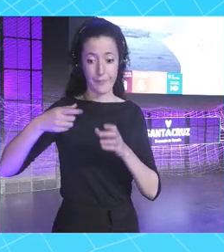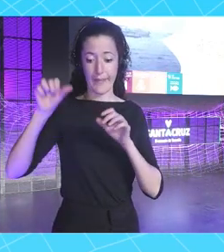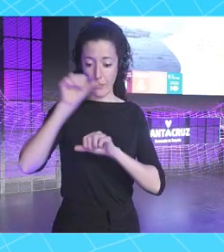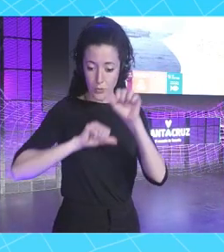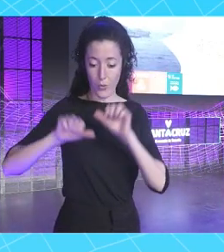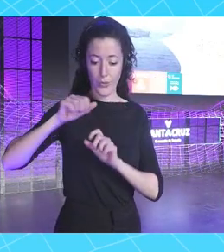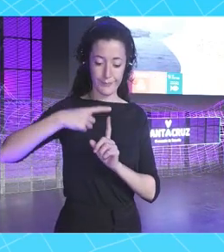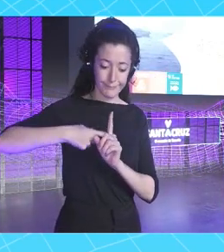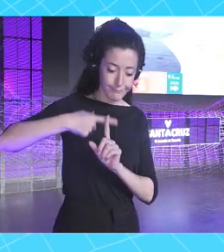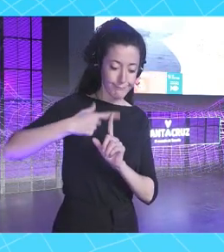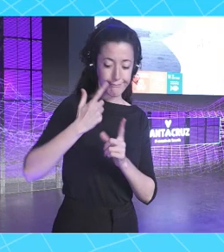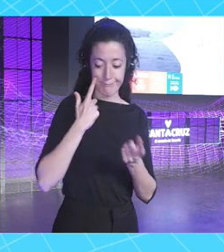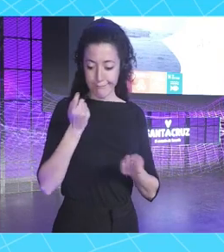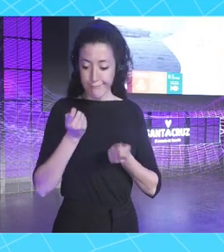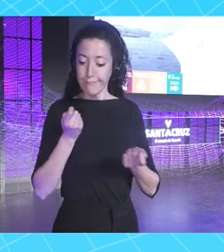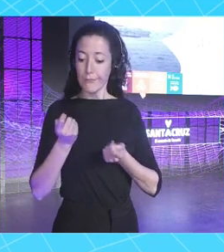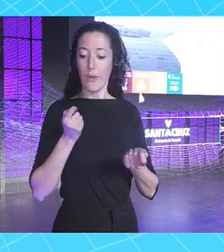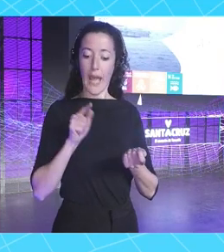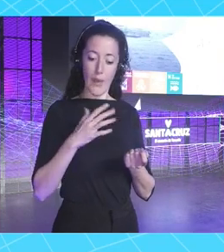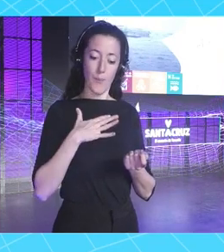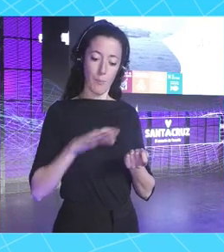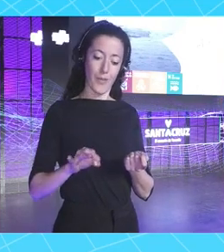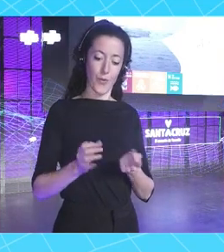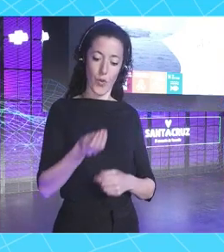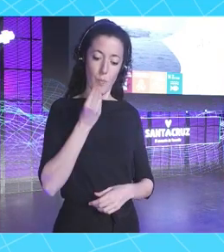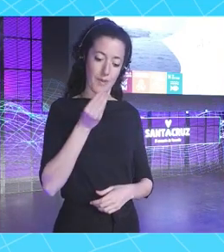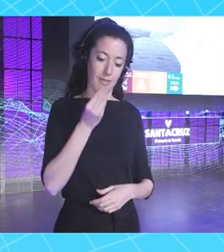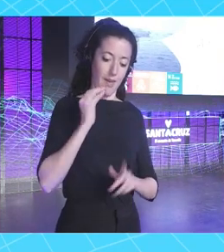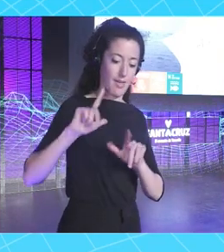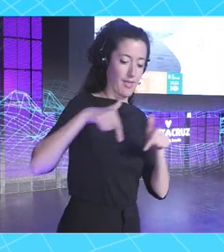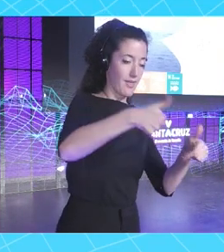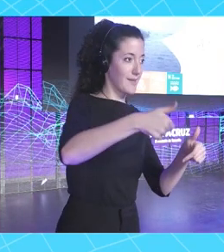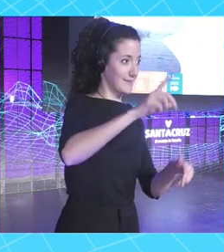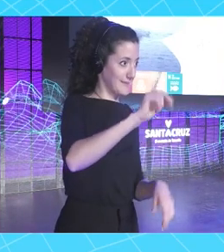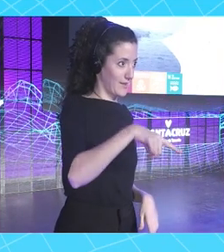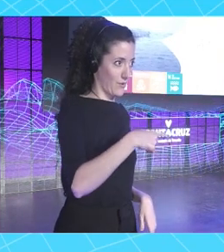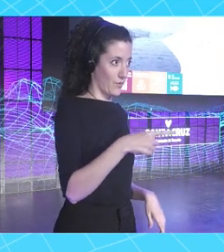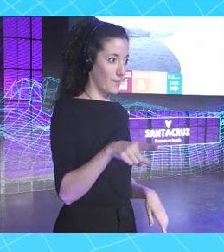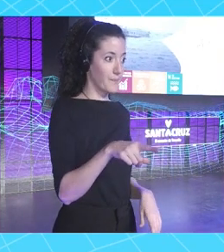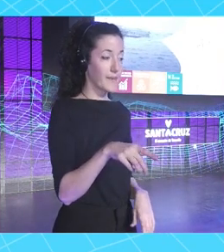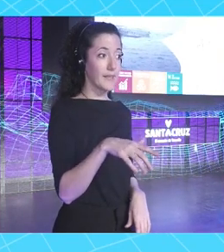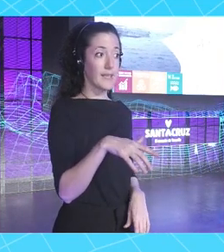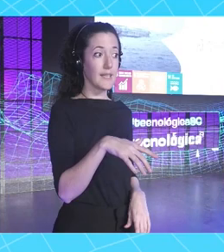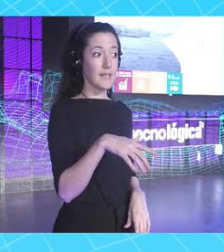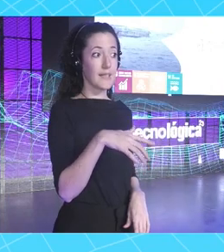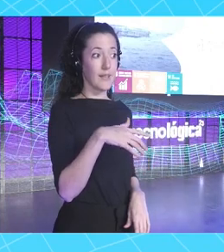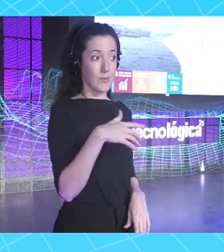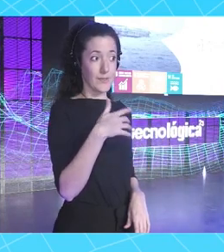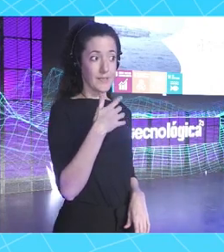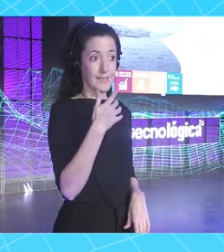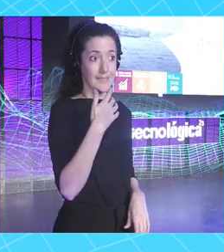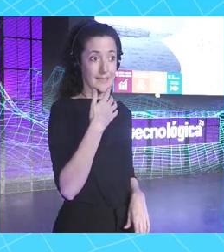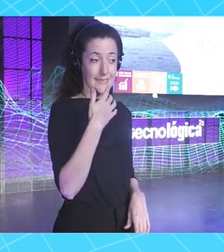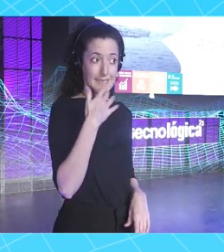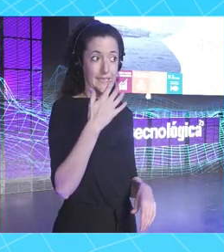puedes si puedes darles de comer o no a los salmones que a lo peor a lo que les dices que siento ya no tienen hambre y ese es el problema